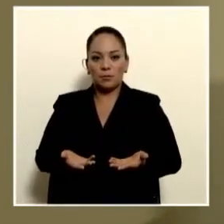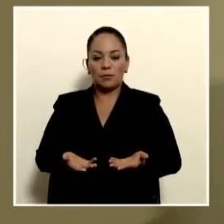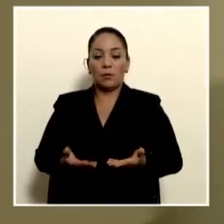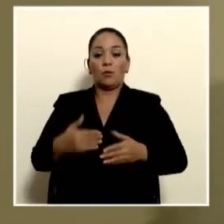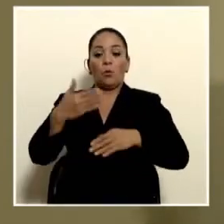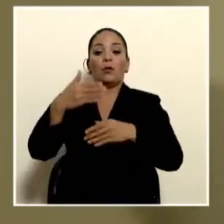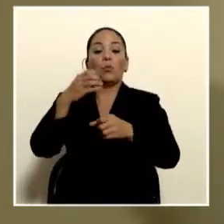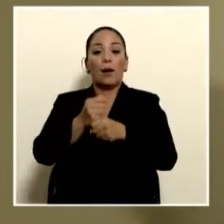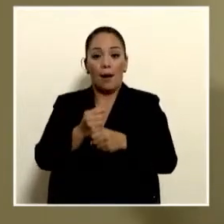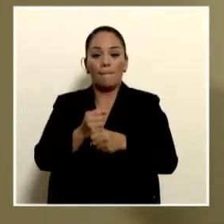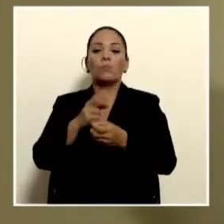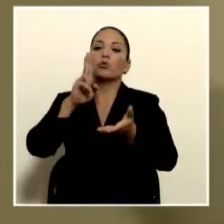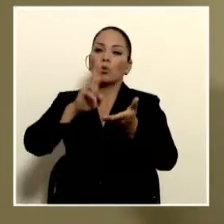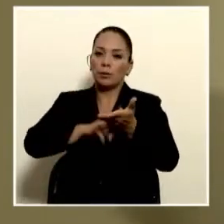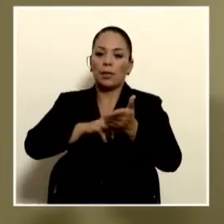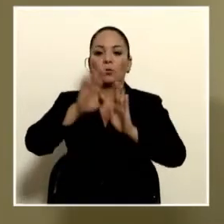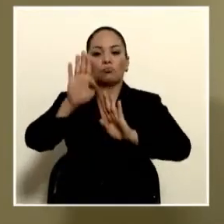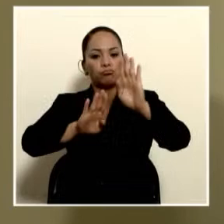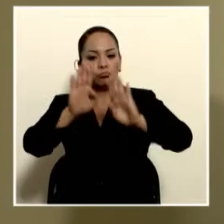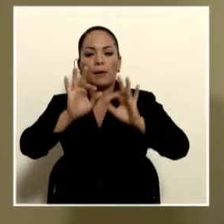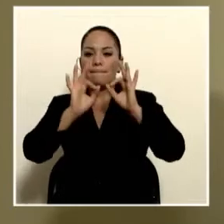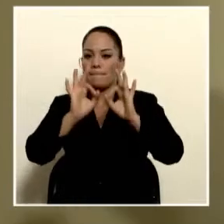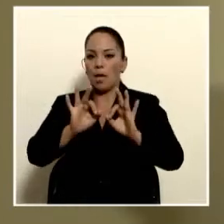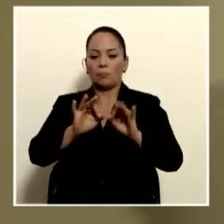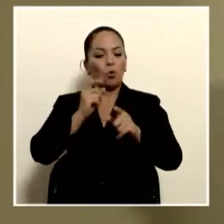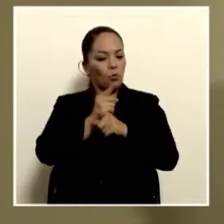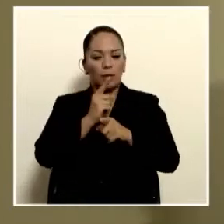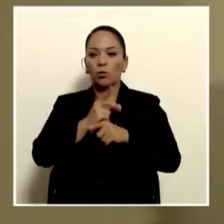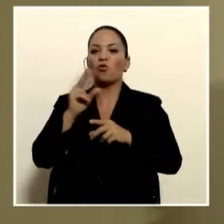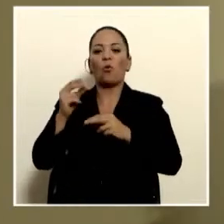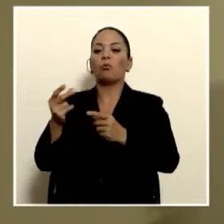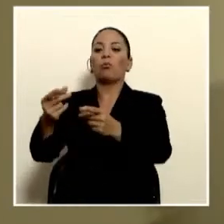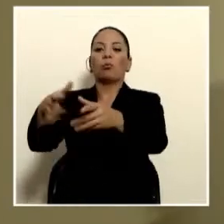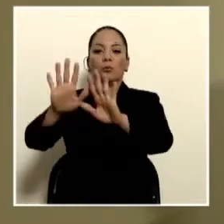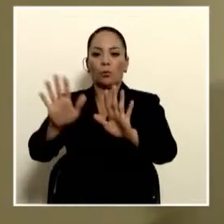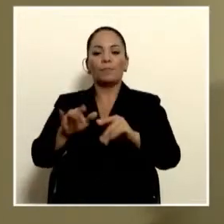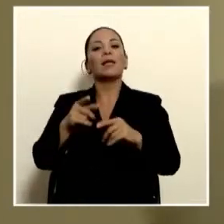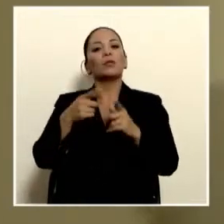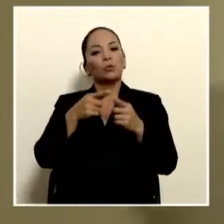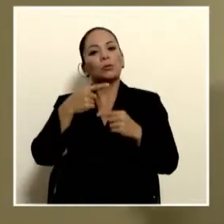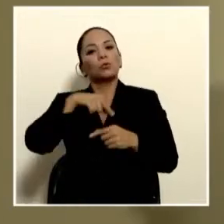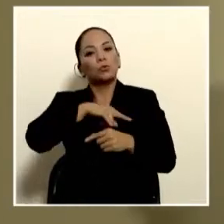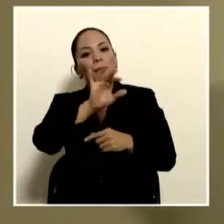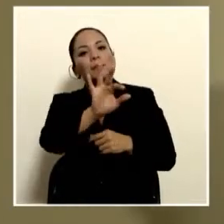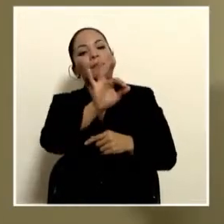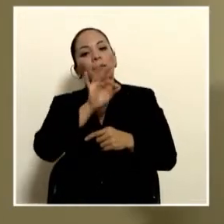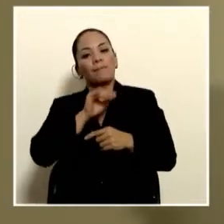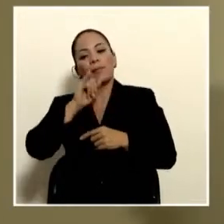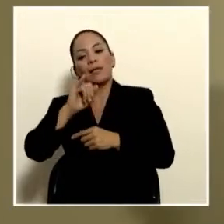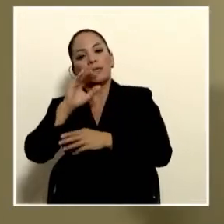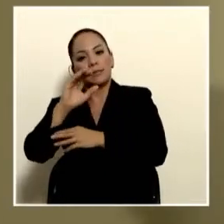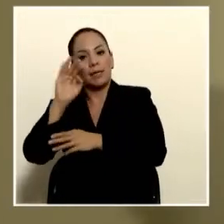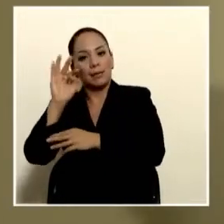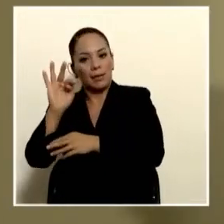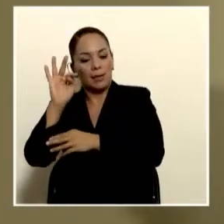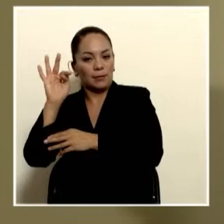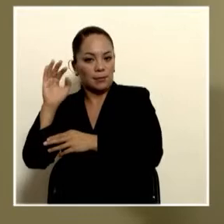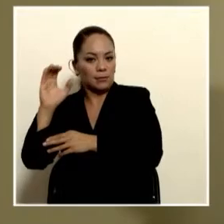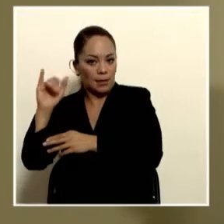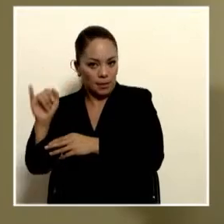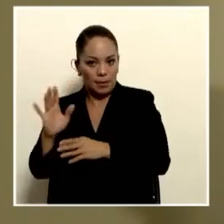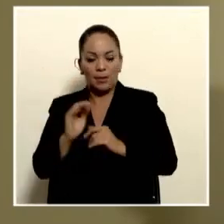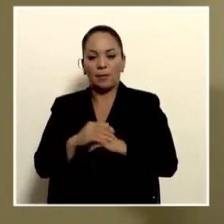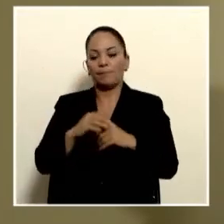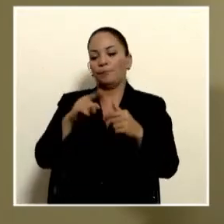la licitación como Dios manda y no a la carrera, vamos a invitar a ICTSI, a